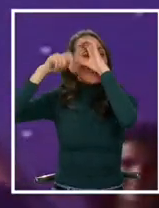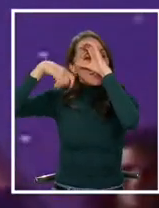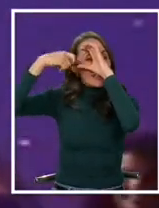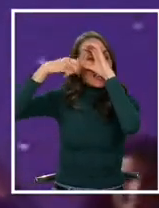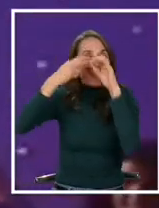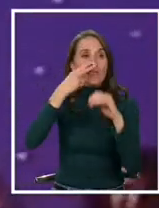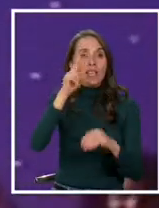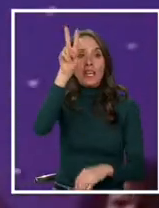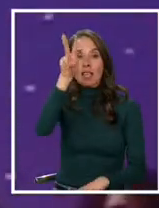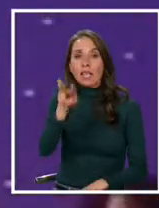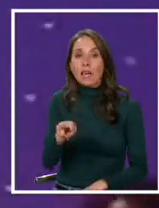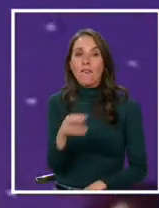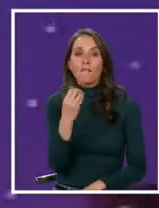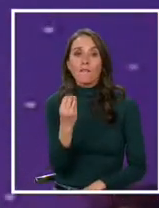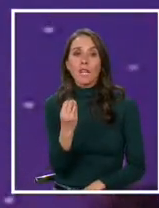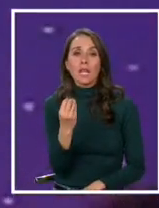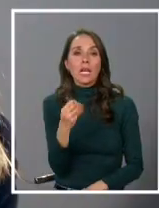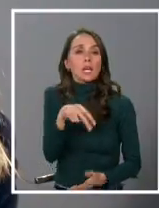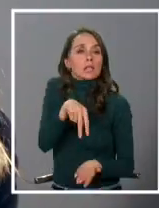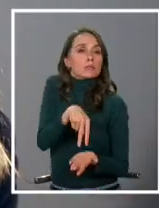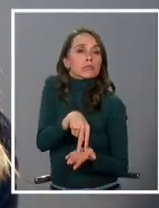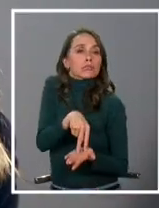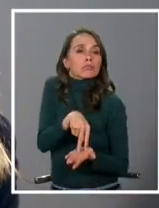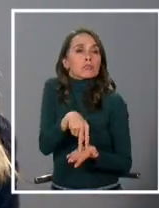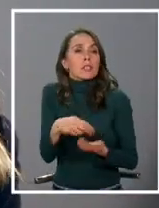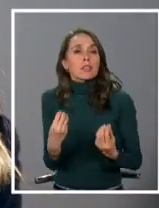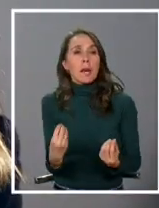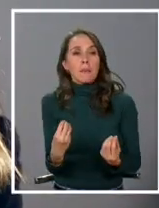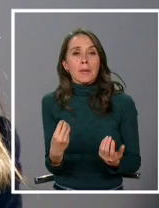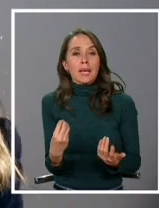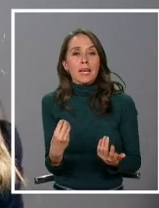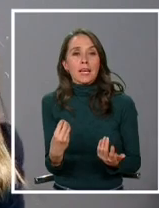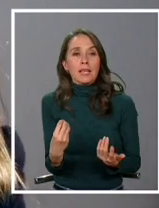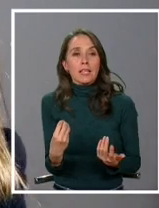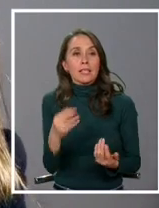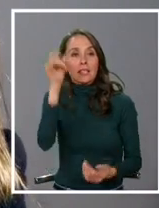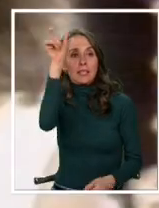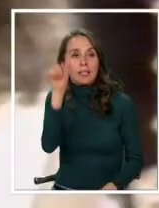sería tan bien tambi para tan bien